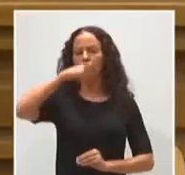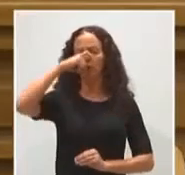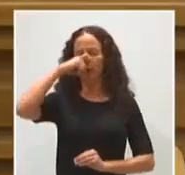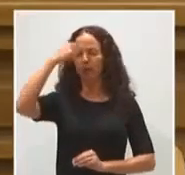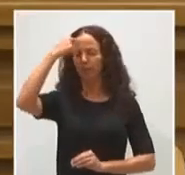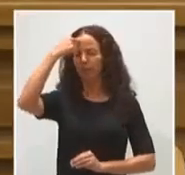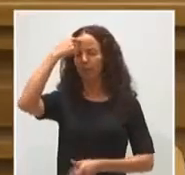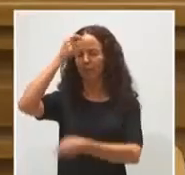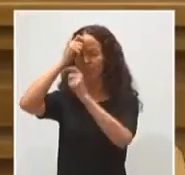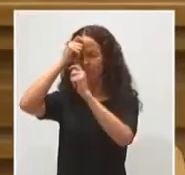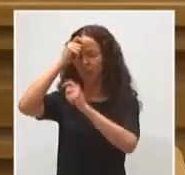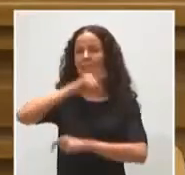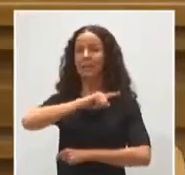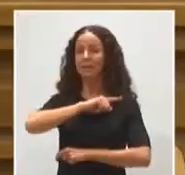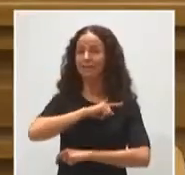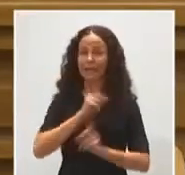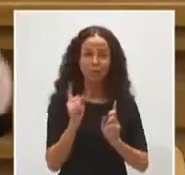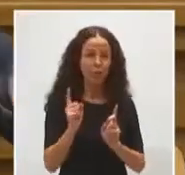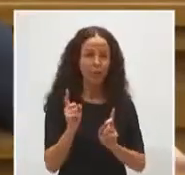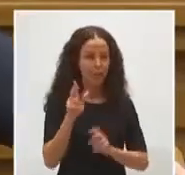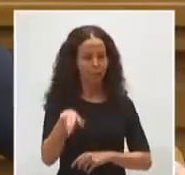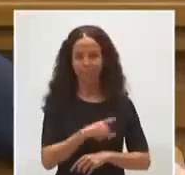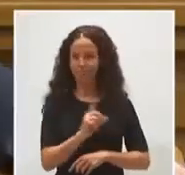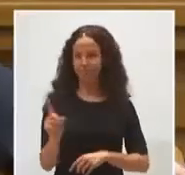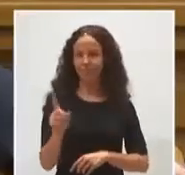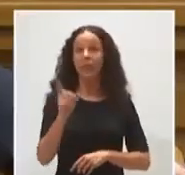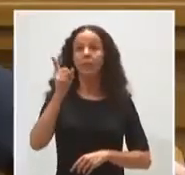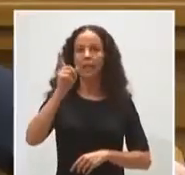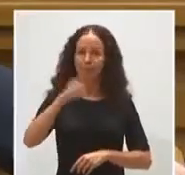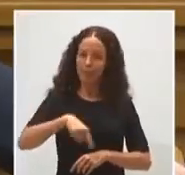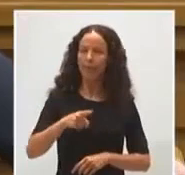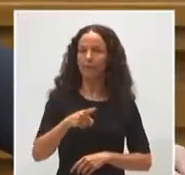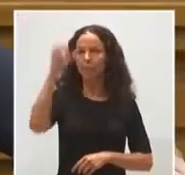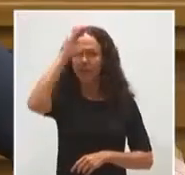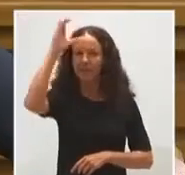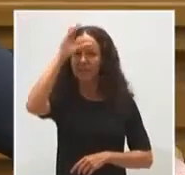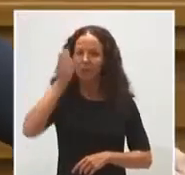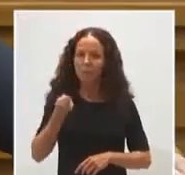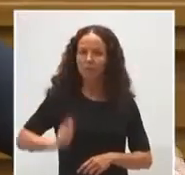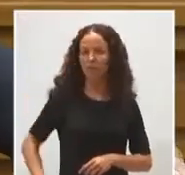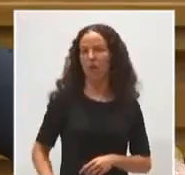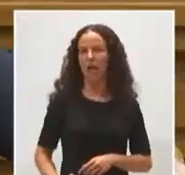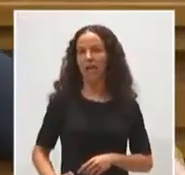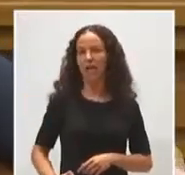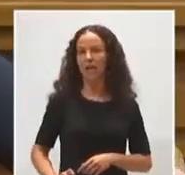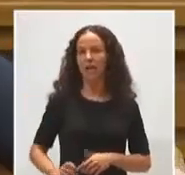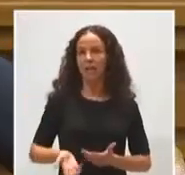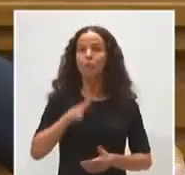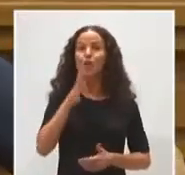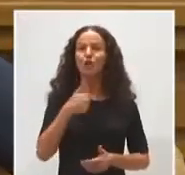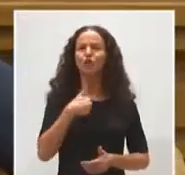no un recuerdo solo sentimental un recuerdo también científico profesional por eso quiero decirles